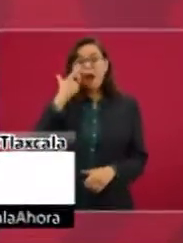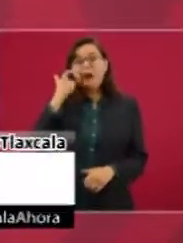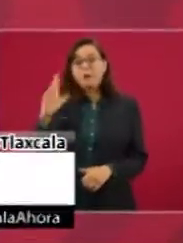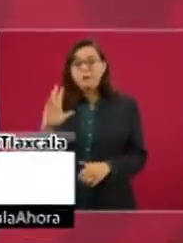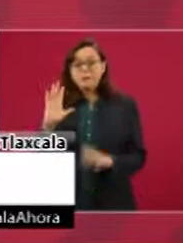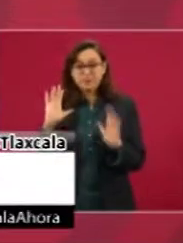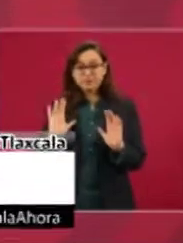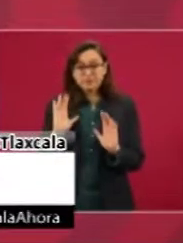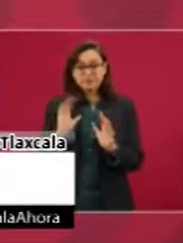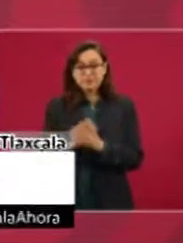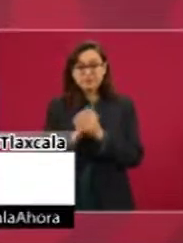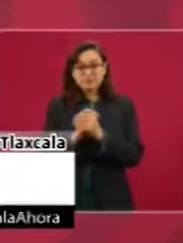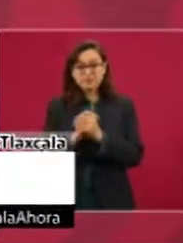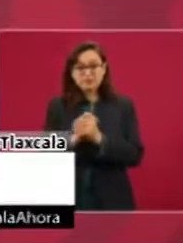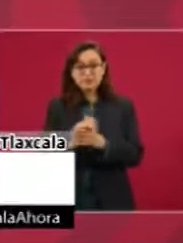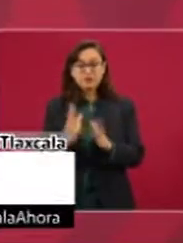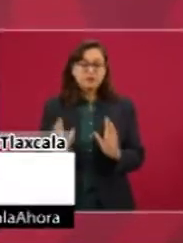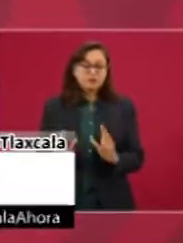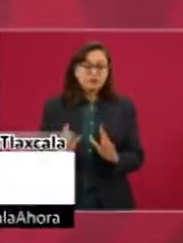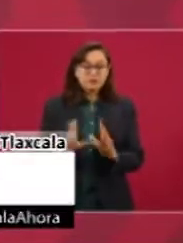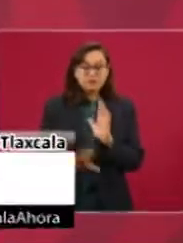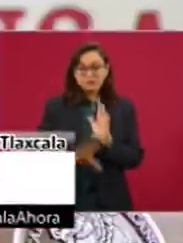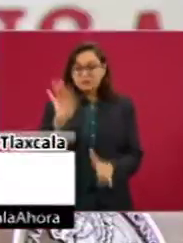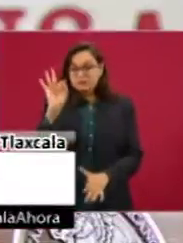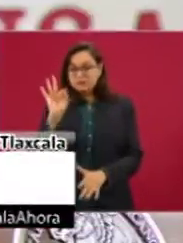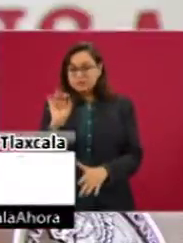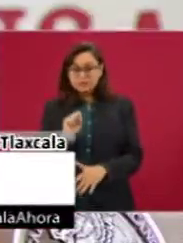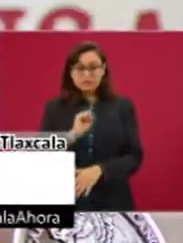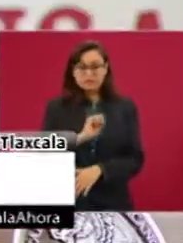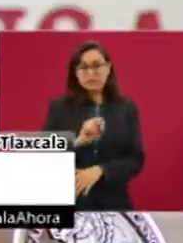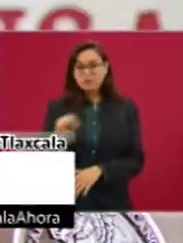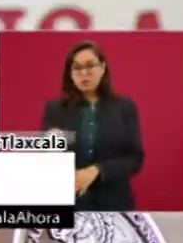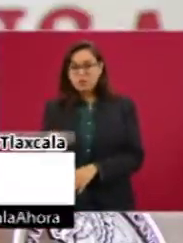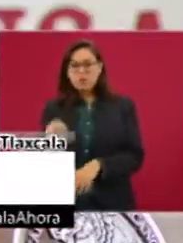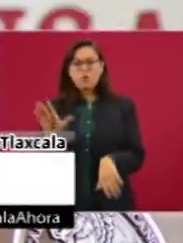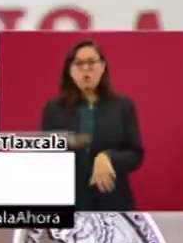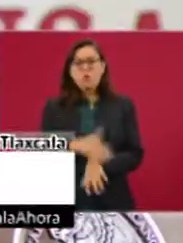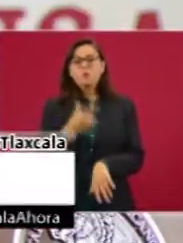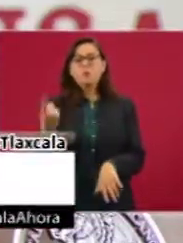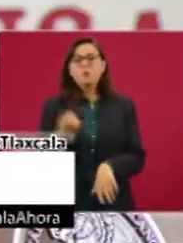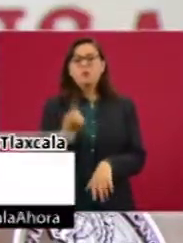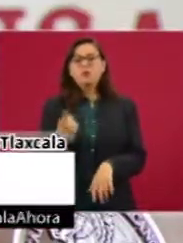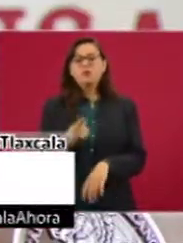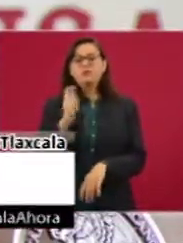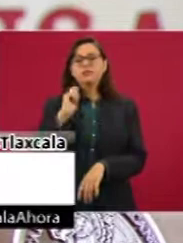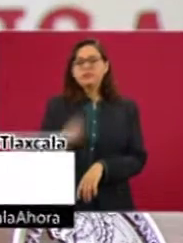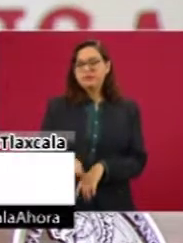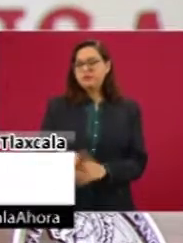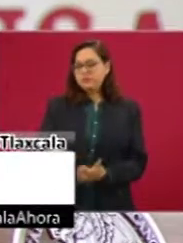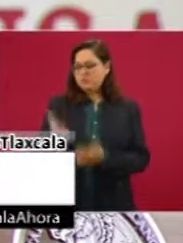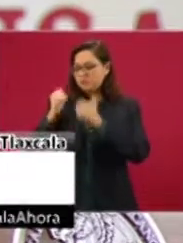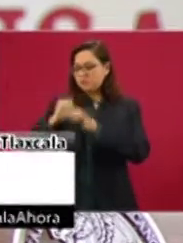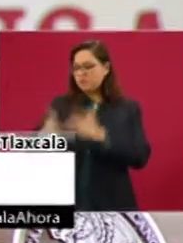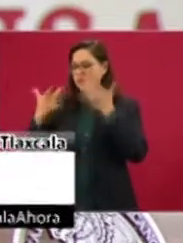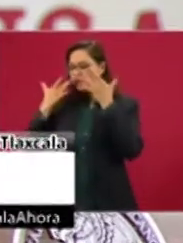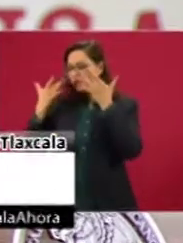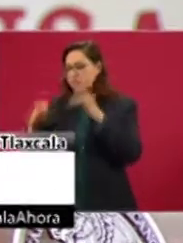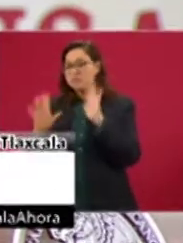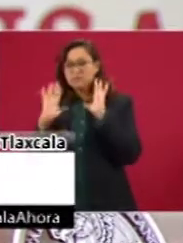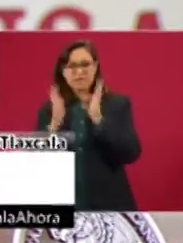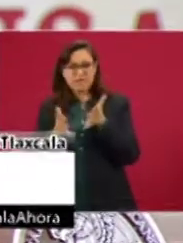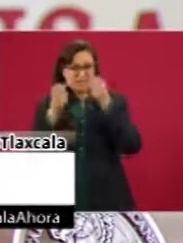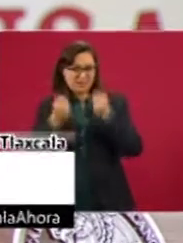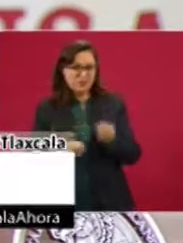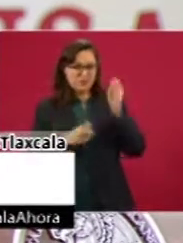llamado a resolver las diferencias de manera pacífica. En Palacio Nacional, durante la conferencia matutina, afirmó que no se dejará de atender a la gente por